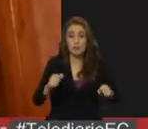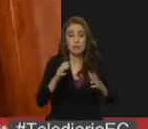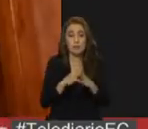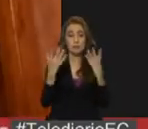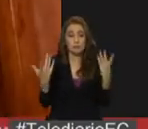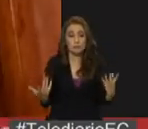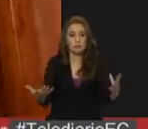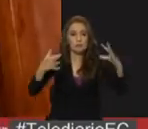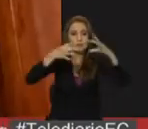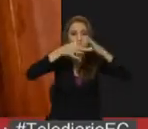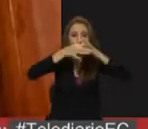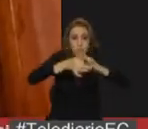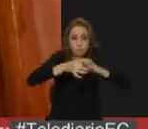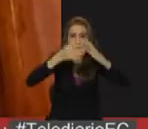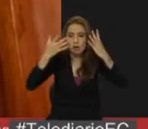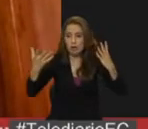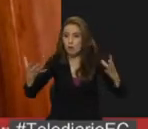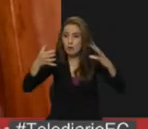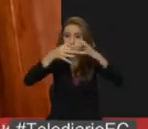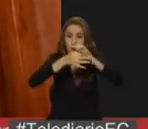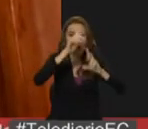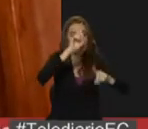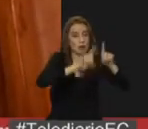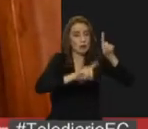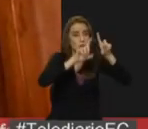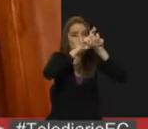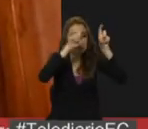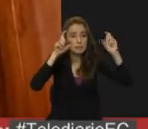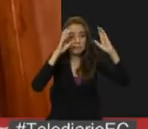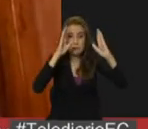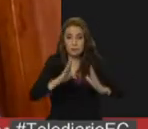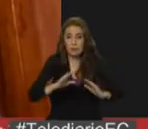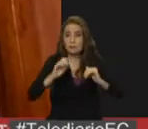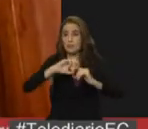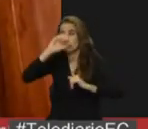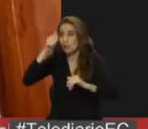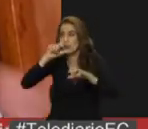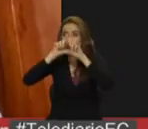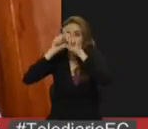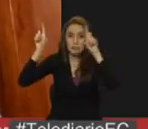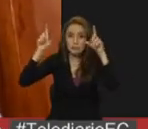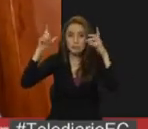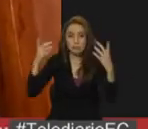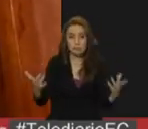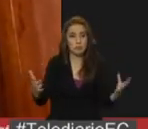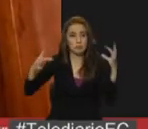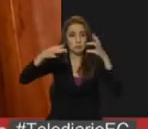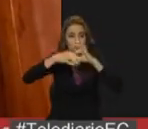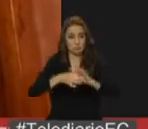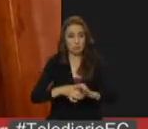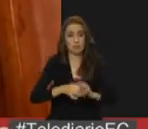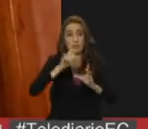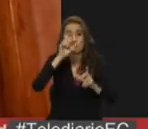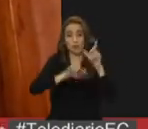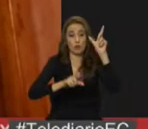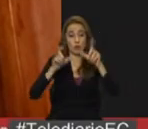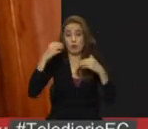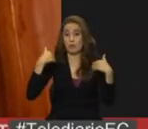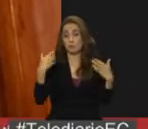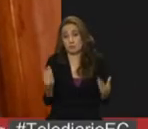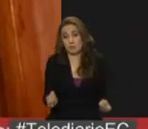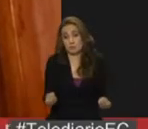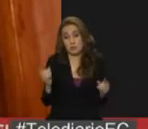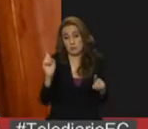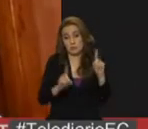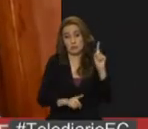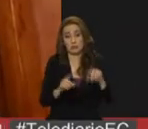de compañías y de accionistas que son de gerentes, que son indigentes, que son gente que no se conoce, a